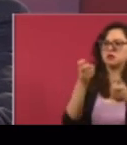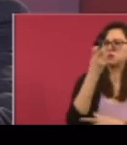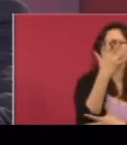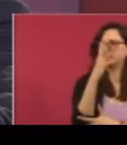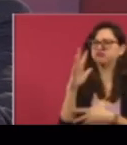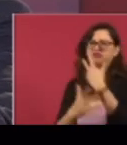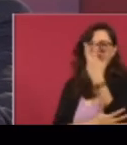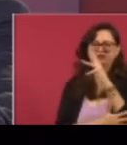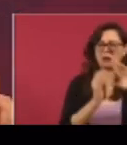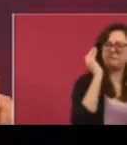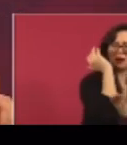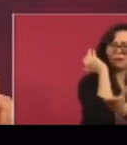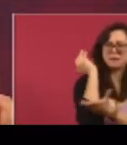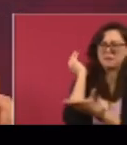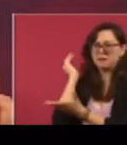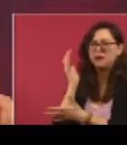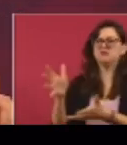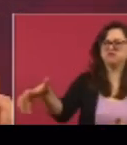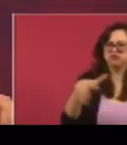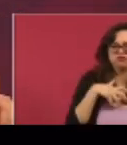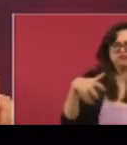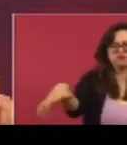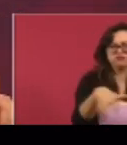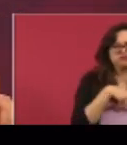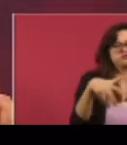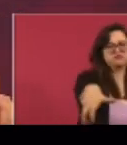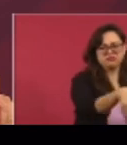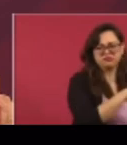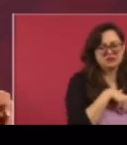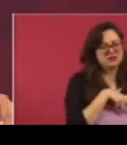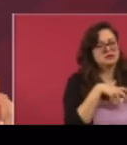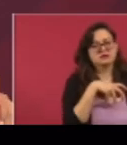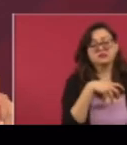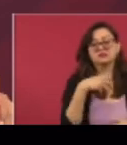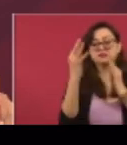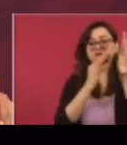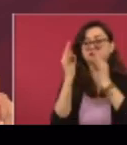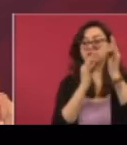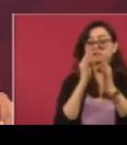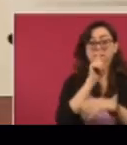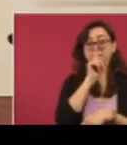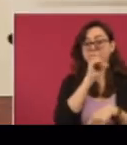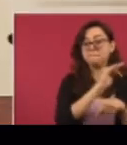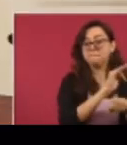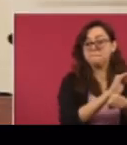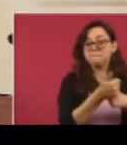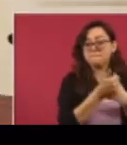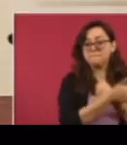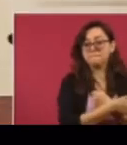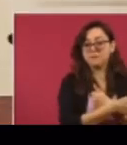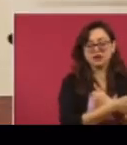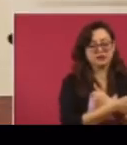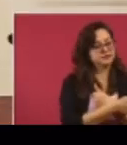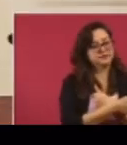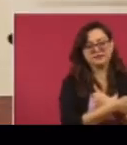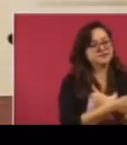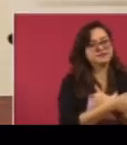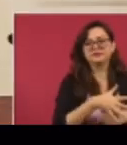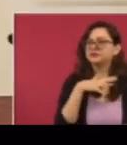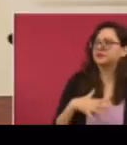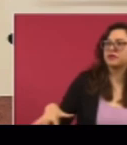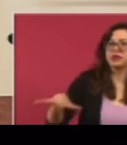esos grupos de intereses creados y esos grupos del poder económico del mundo son los que nos dan de comer son